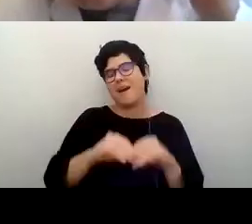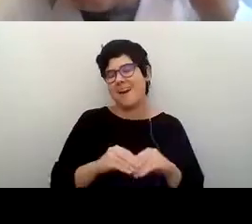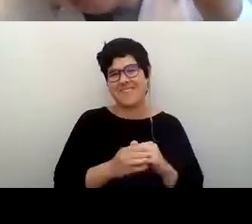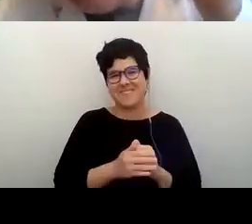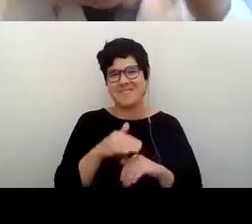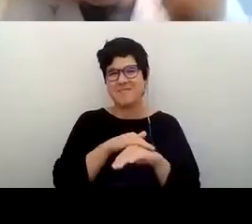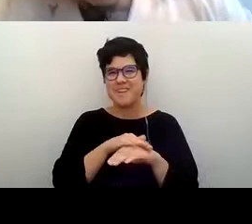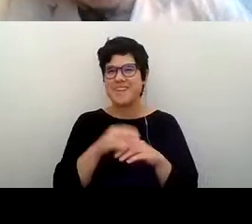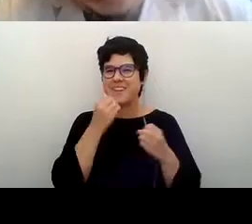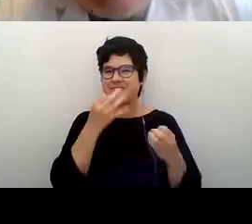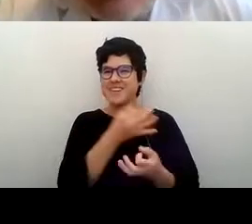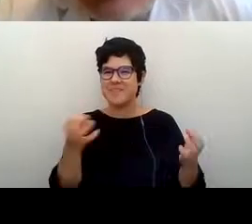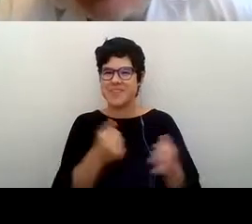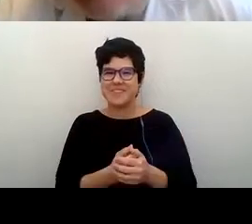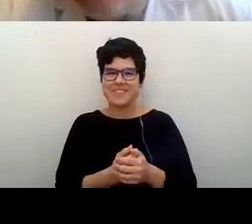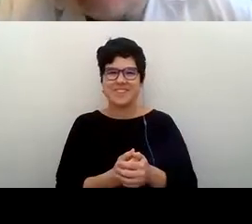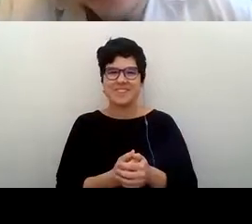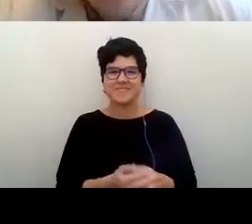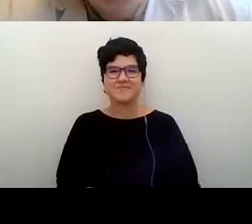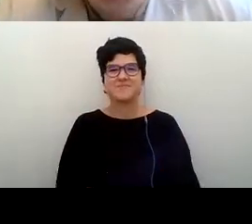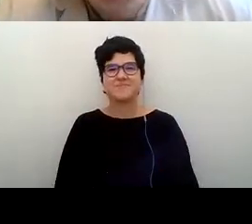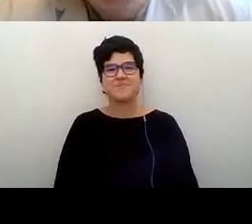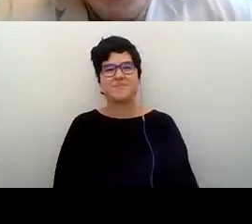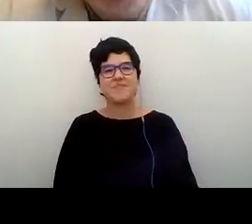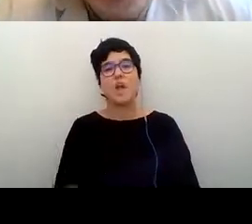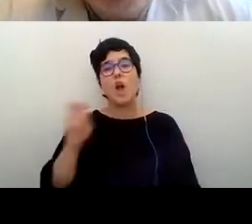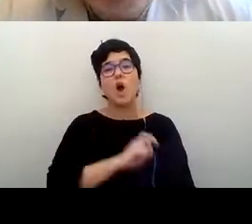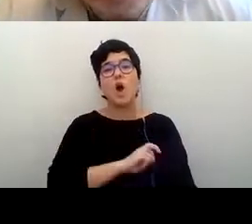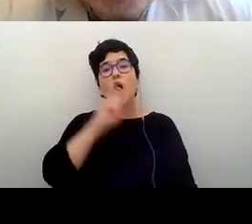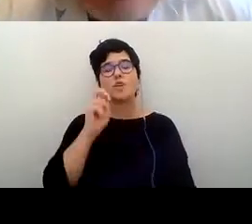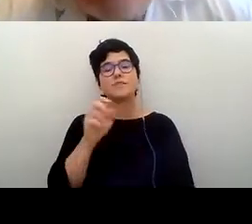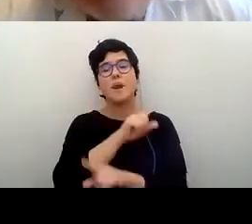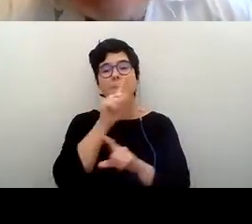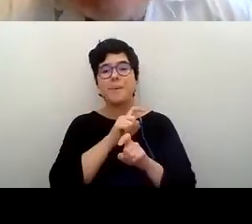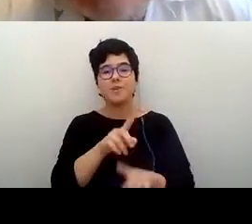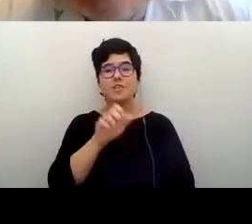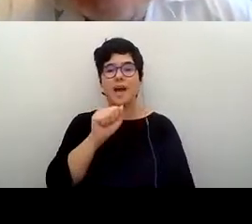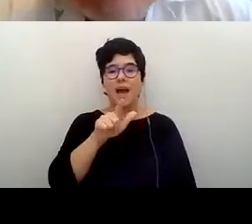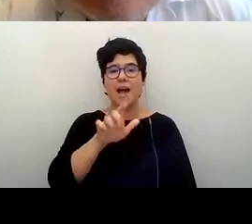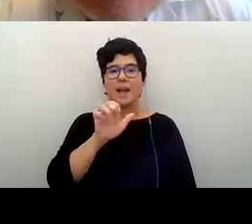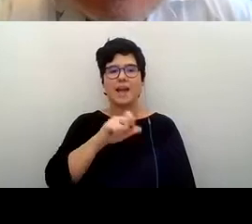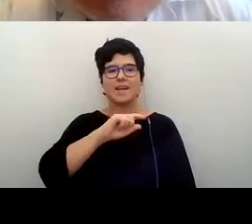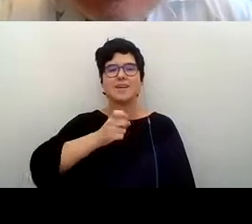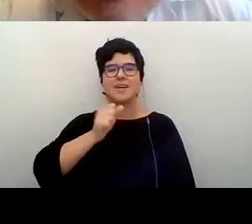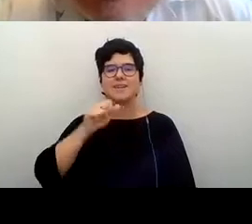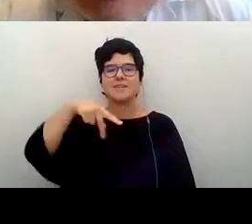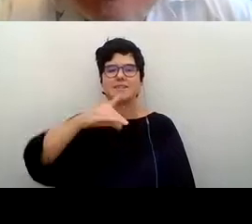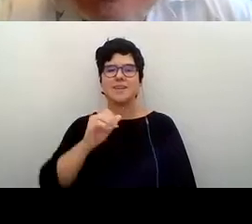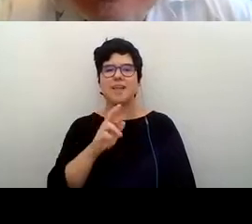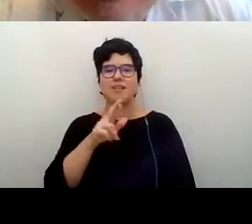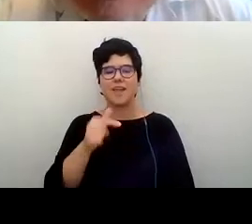si no nos hubiéramos pisado. Hay otra pregunta de Alexander que dice, ¿cuál de los MindMaster es más recomendado para